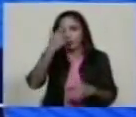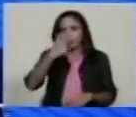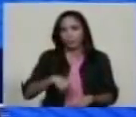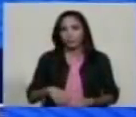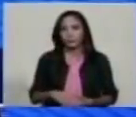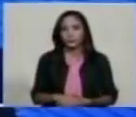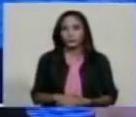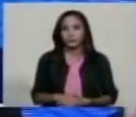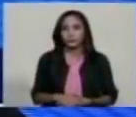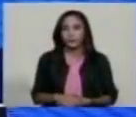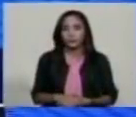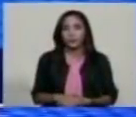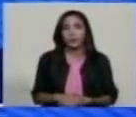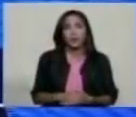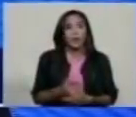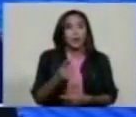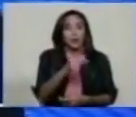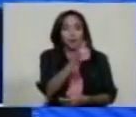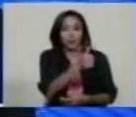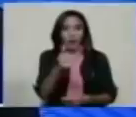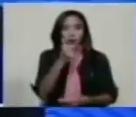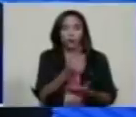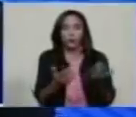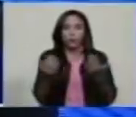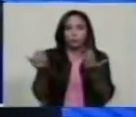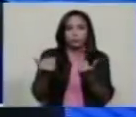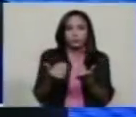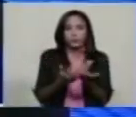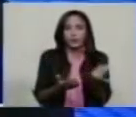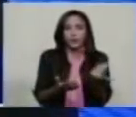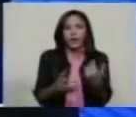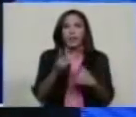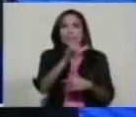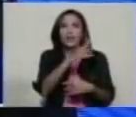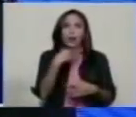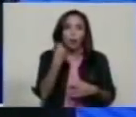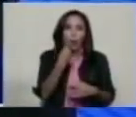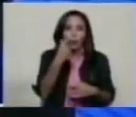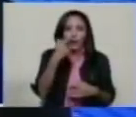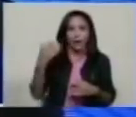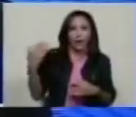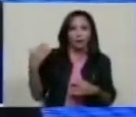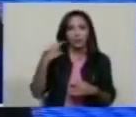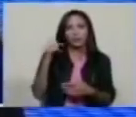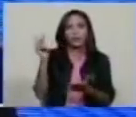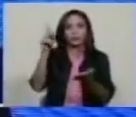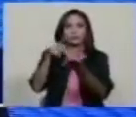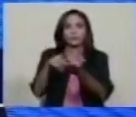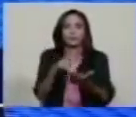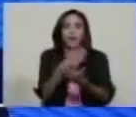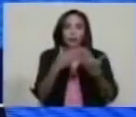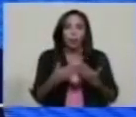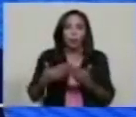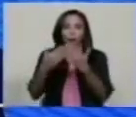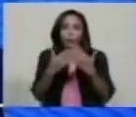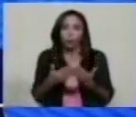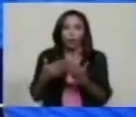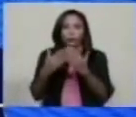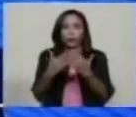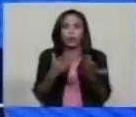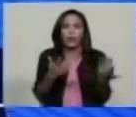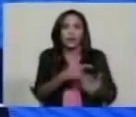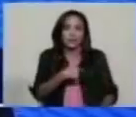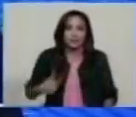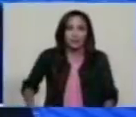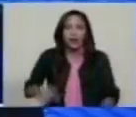Tenemos inclusive, acaban de regresar 3 jóvenes que fueron formados en China, en distintas provincias, en materia de zonas